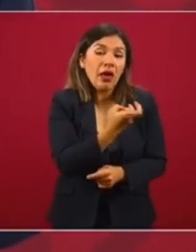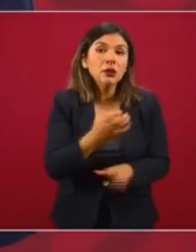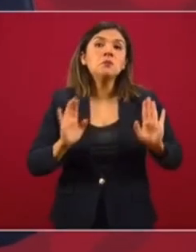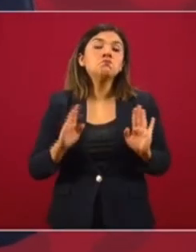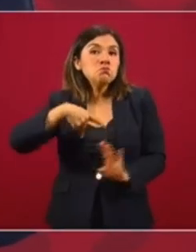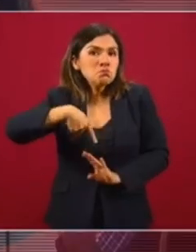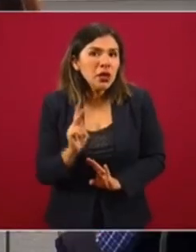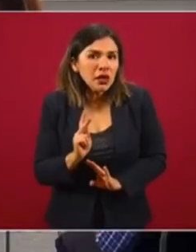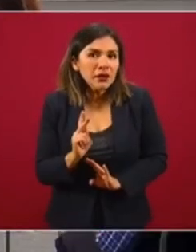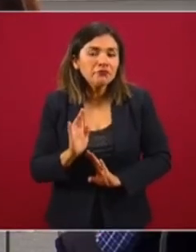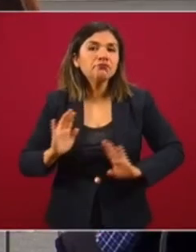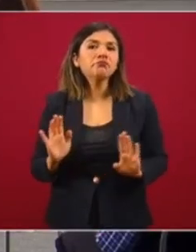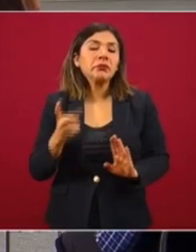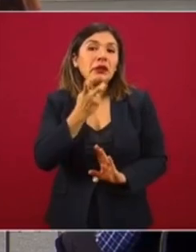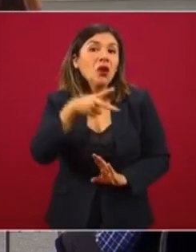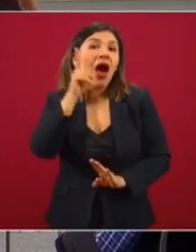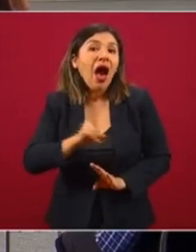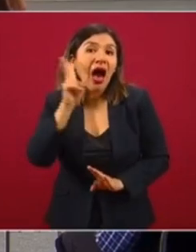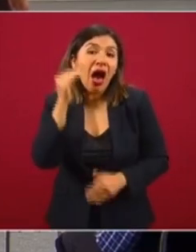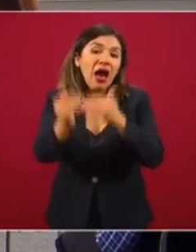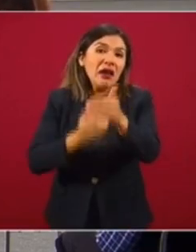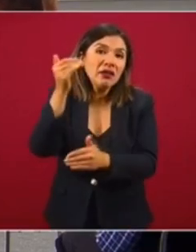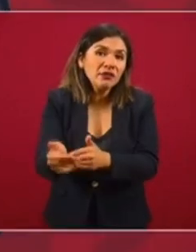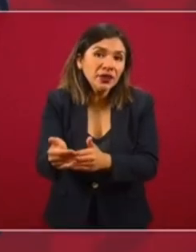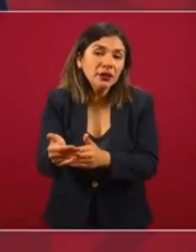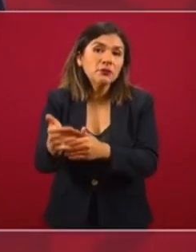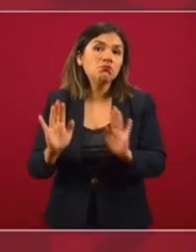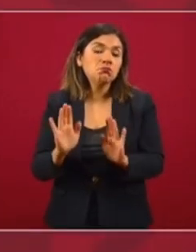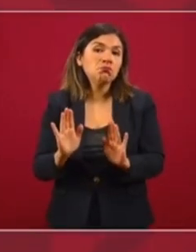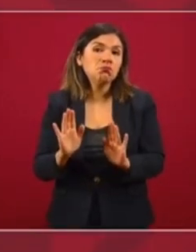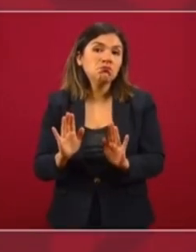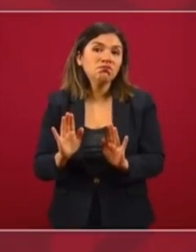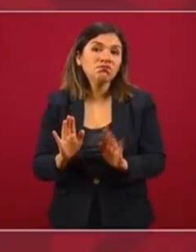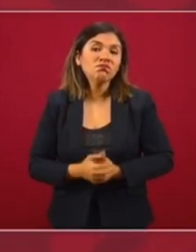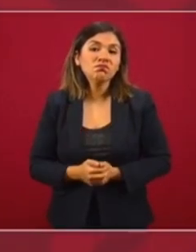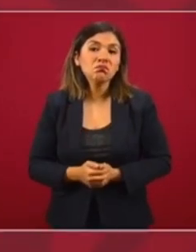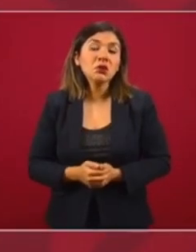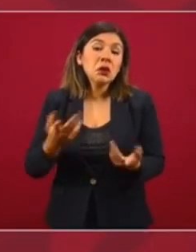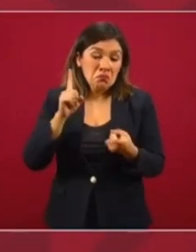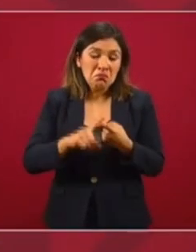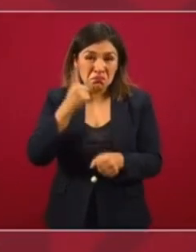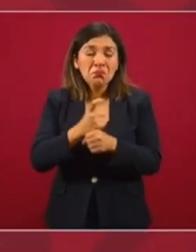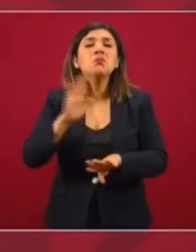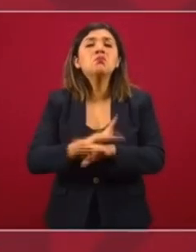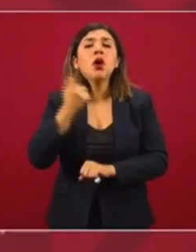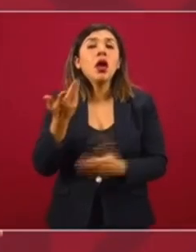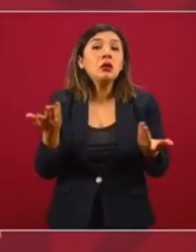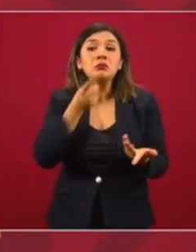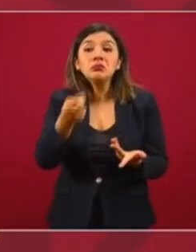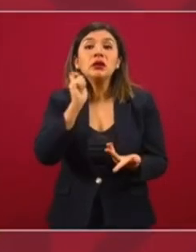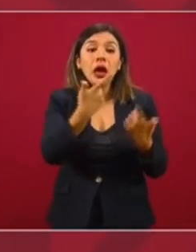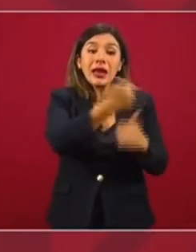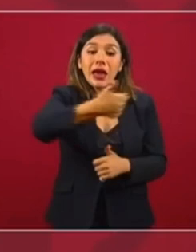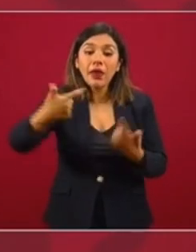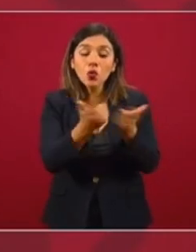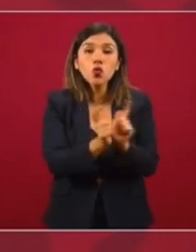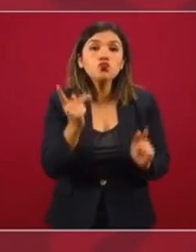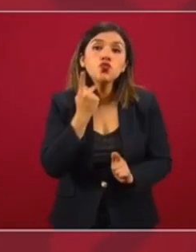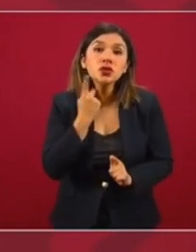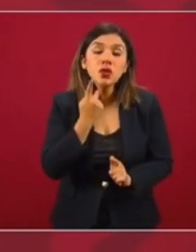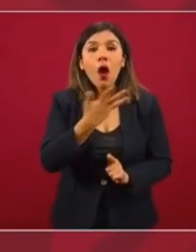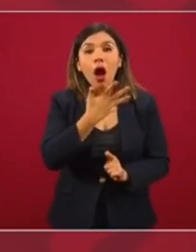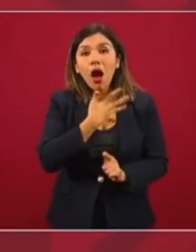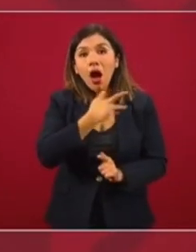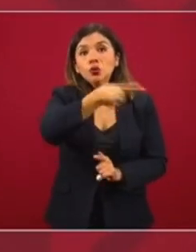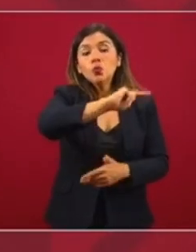Pero, pues todo eso está por verse. Primero, porque se supone que cada partido tiene